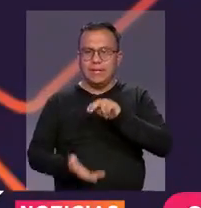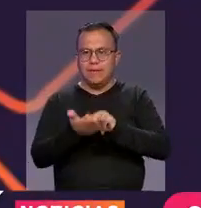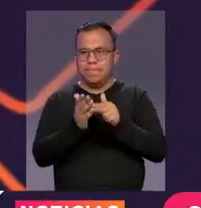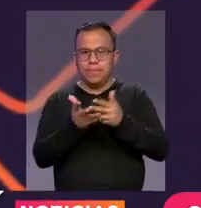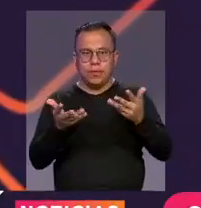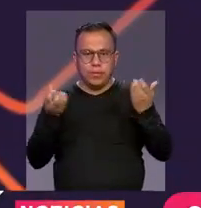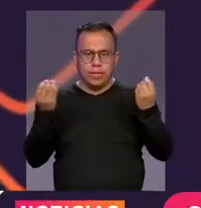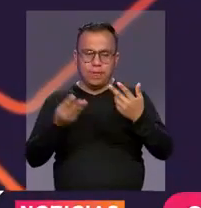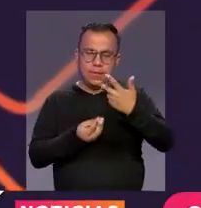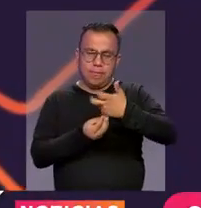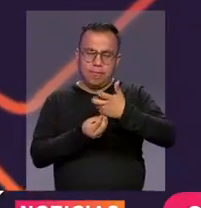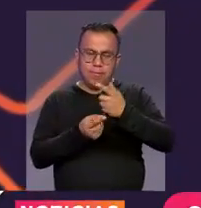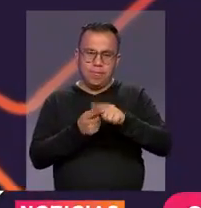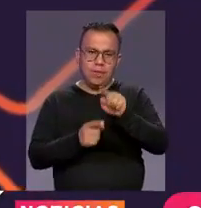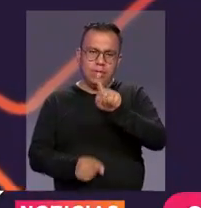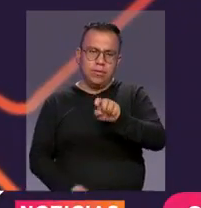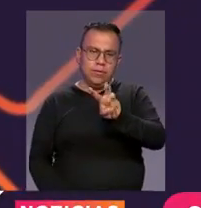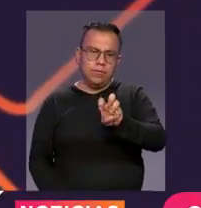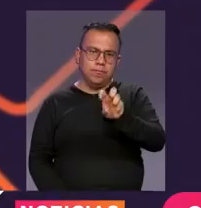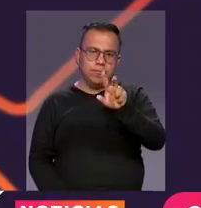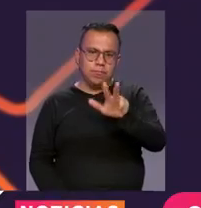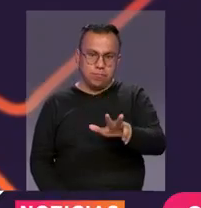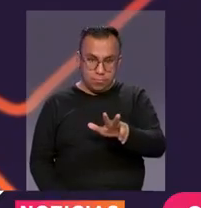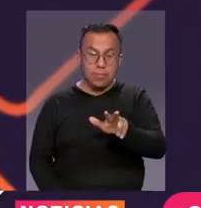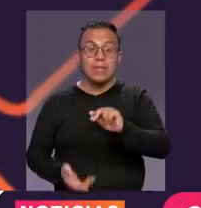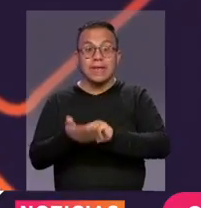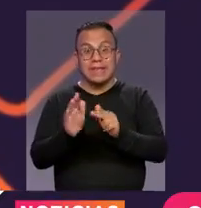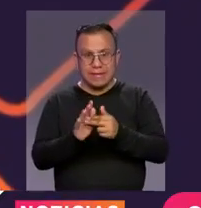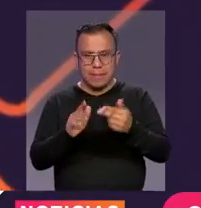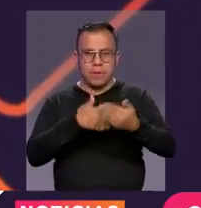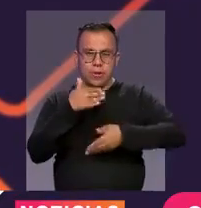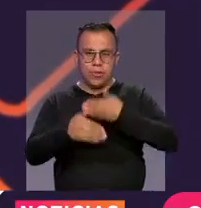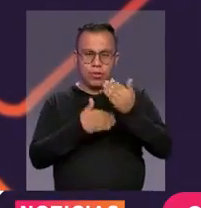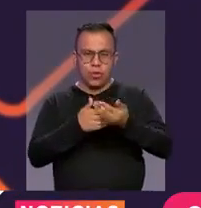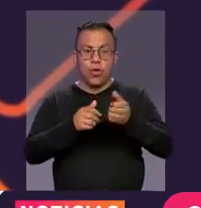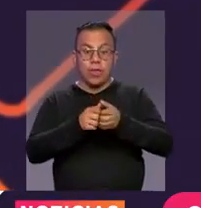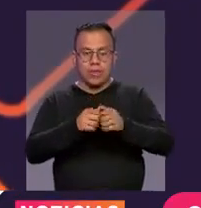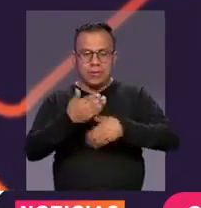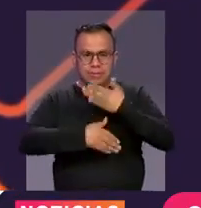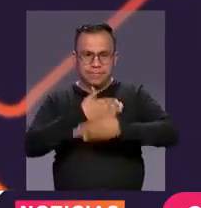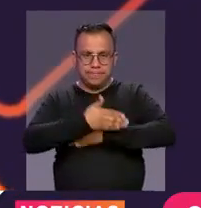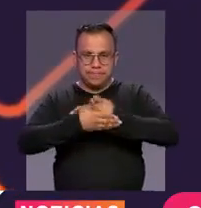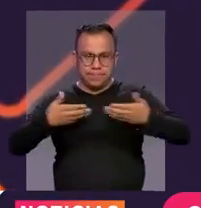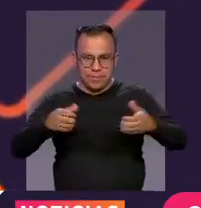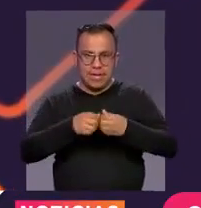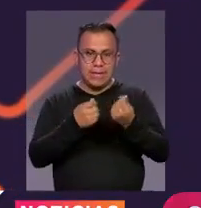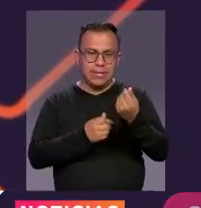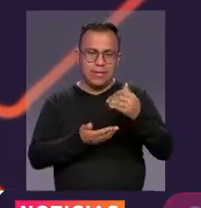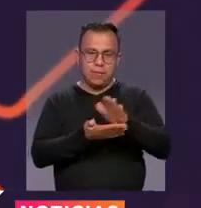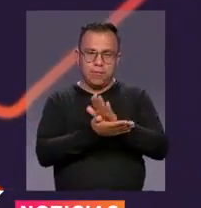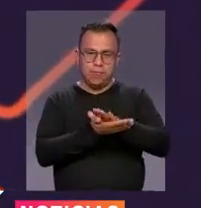proveedores para pistola, 185 uniformes pixelados, rollos de tela y dinero en efectivo.